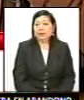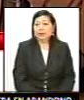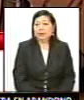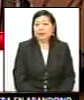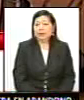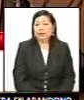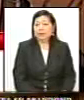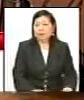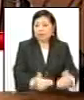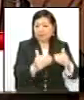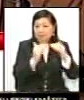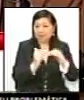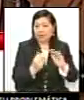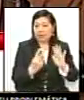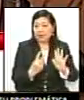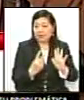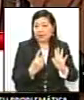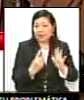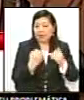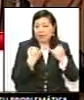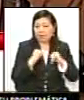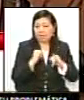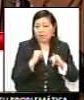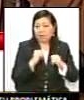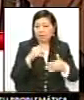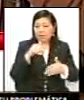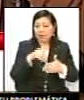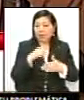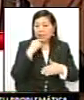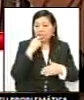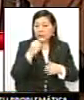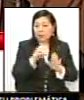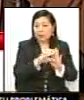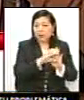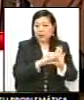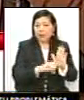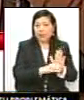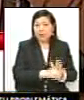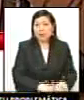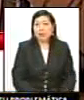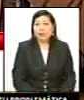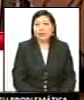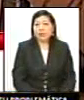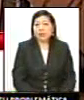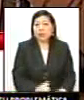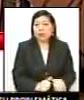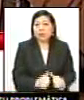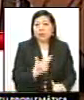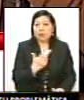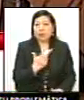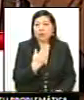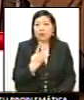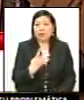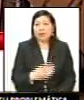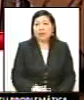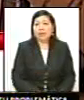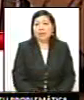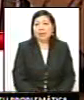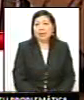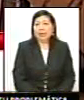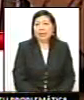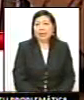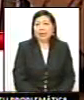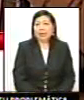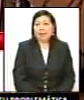Punto 7, debate y votación del informe de calificación de la denuncia constitucional número 34.